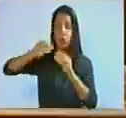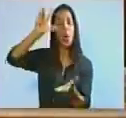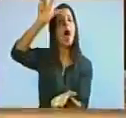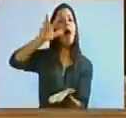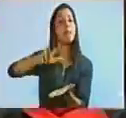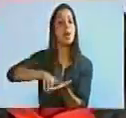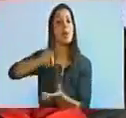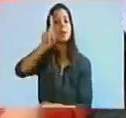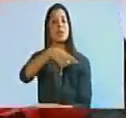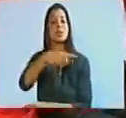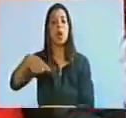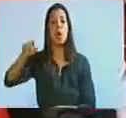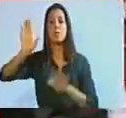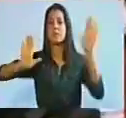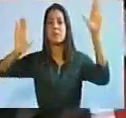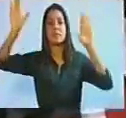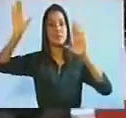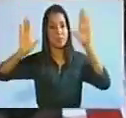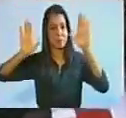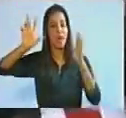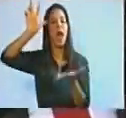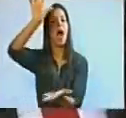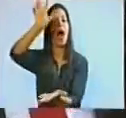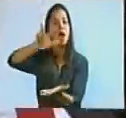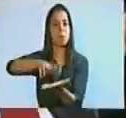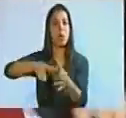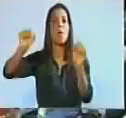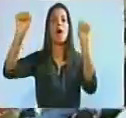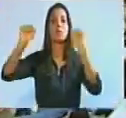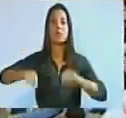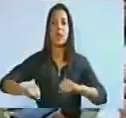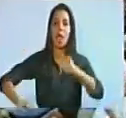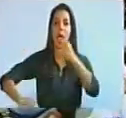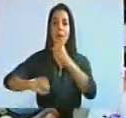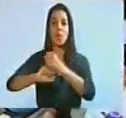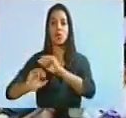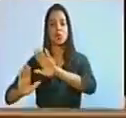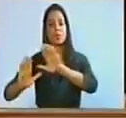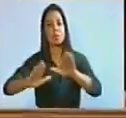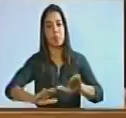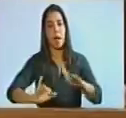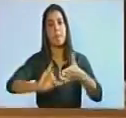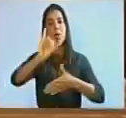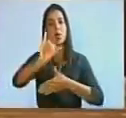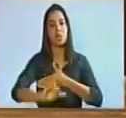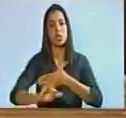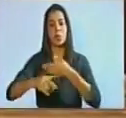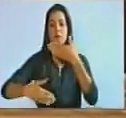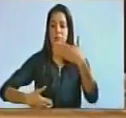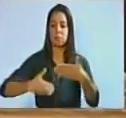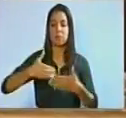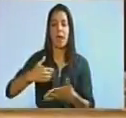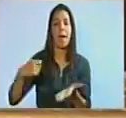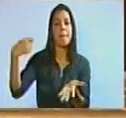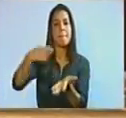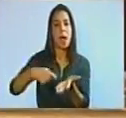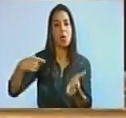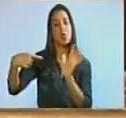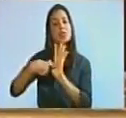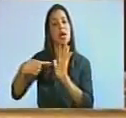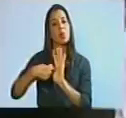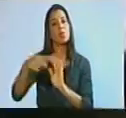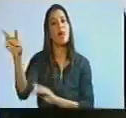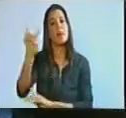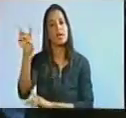el secretario. Aprobado este acuerdo en respaldo y acompañamiento al proceso de refinanciamiento de la deuda